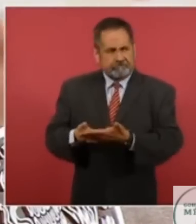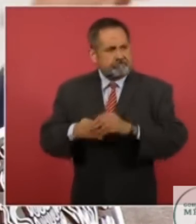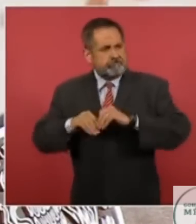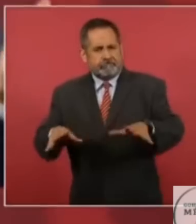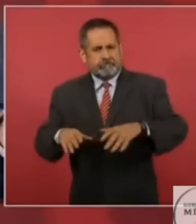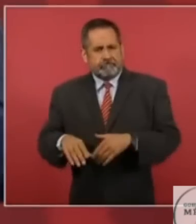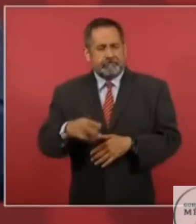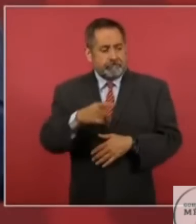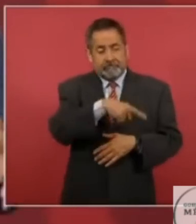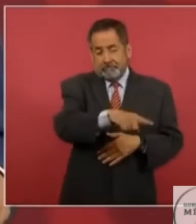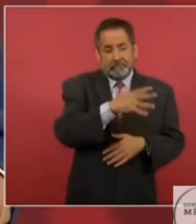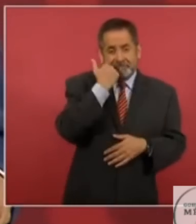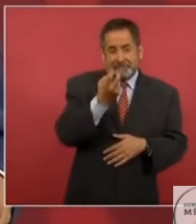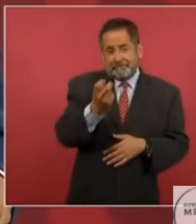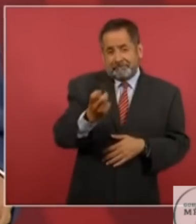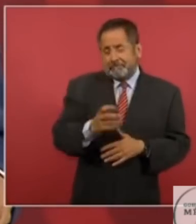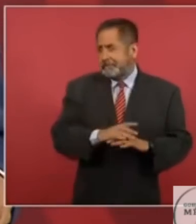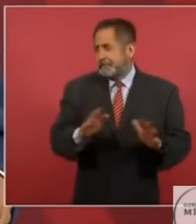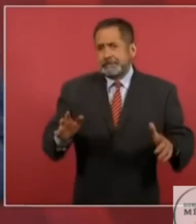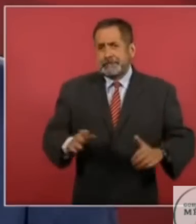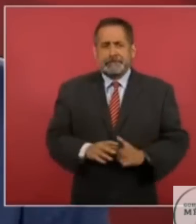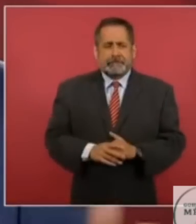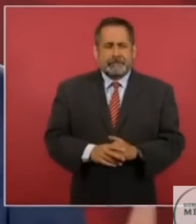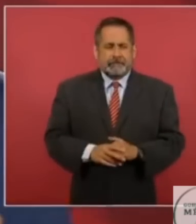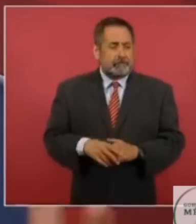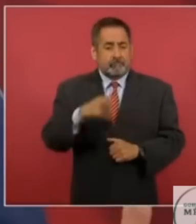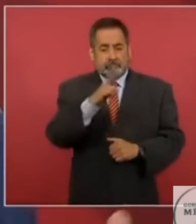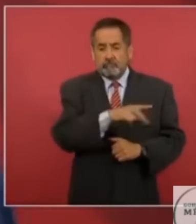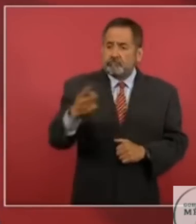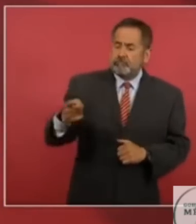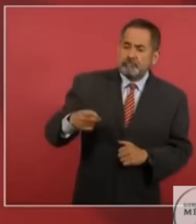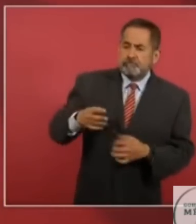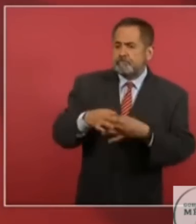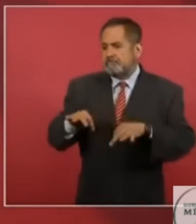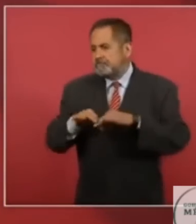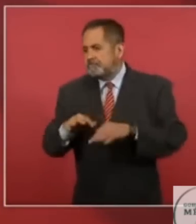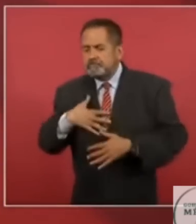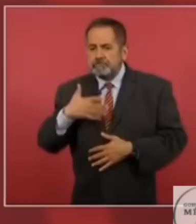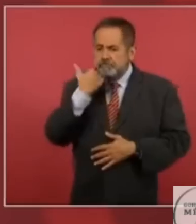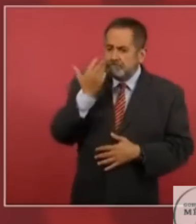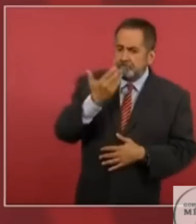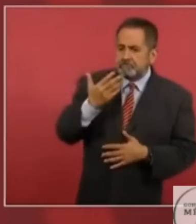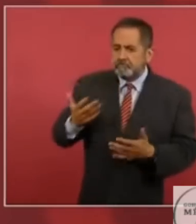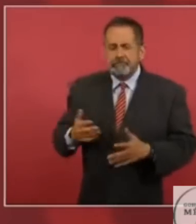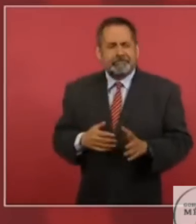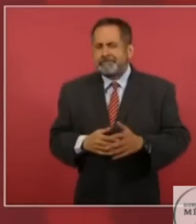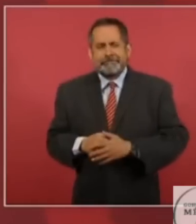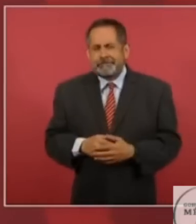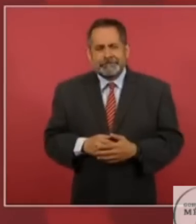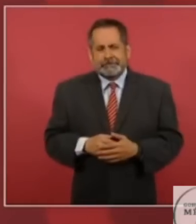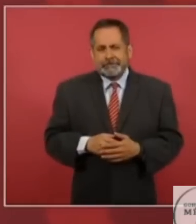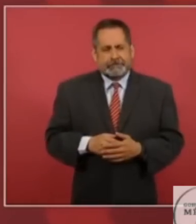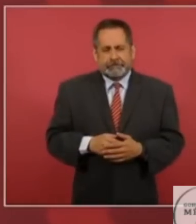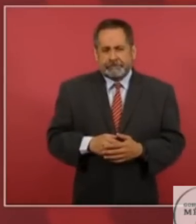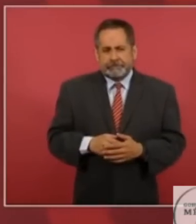Si eso es lo que ellos quieren, a ellos no les importa de que se